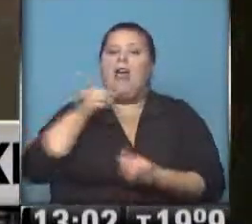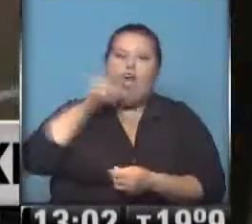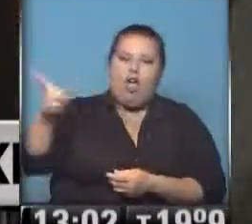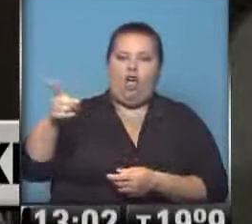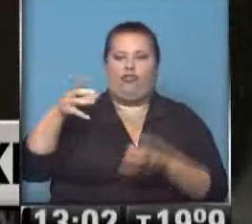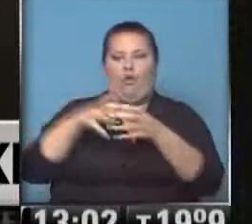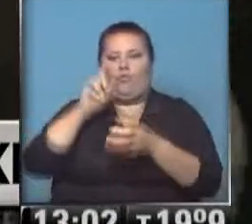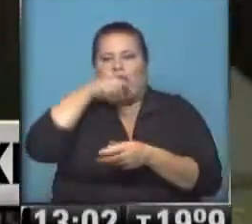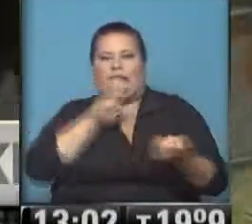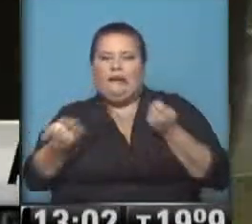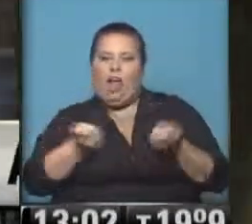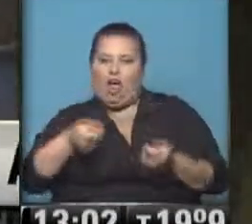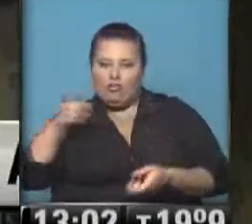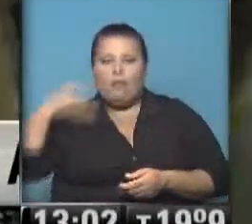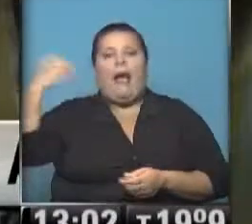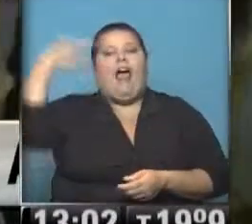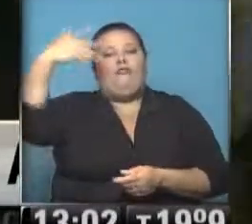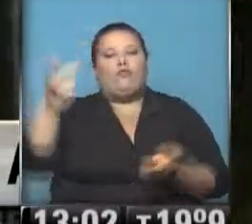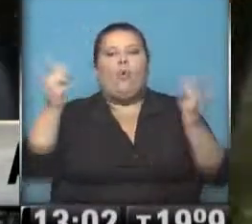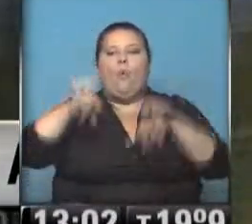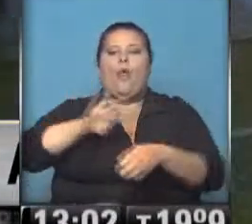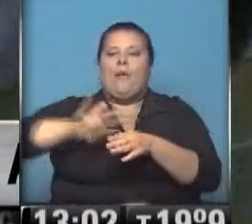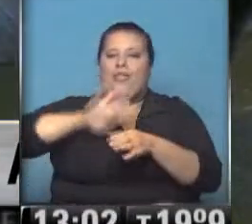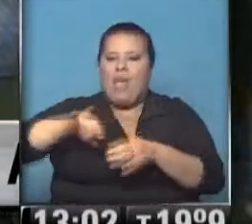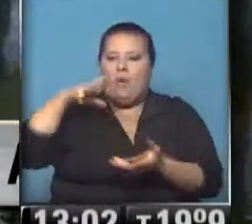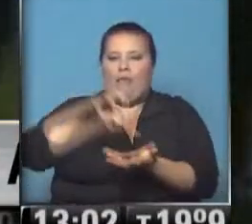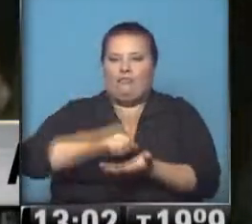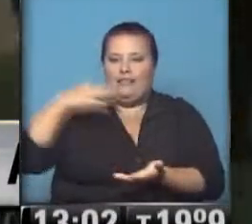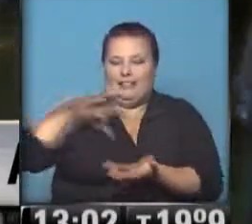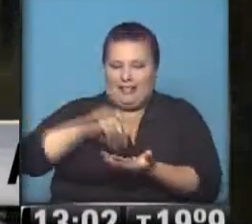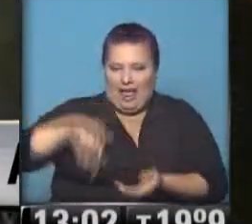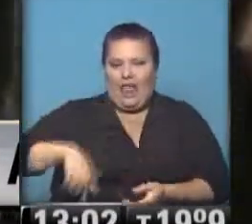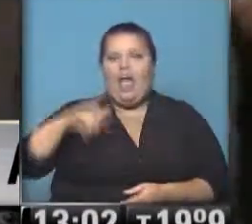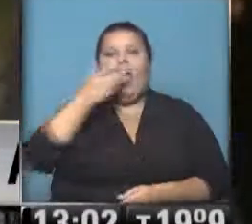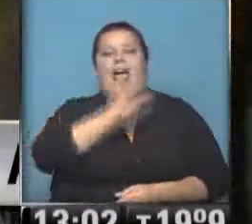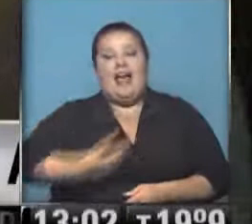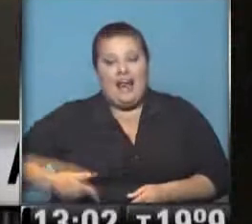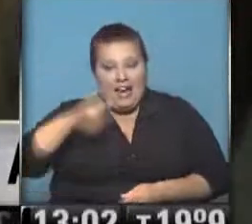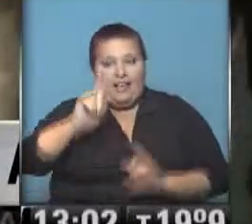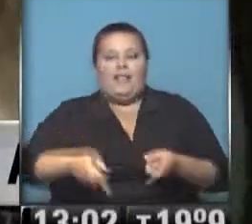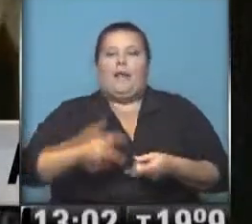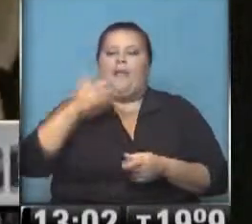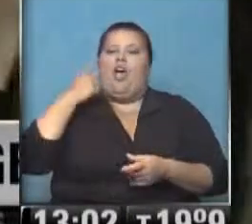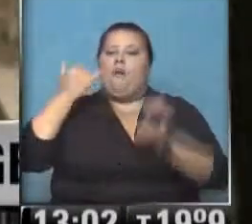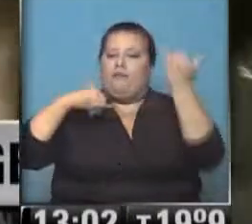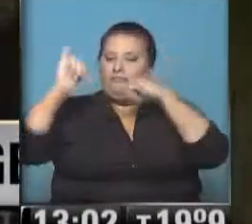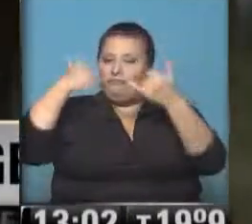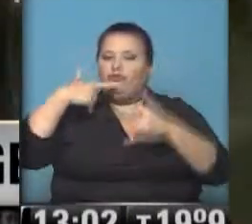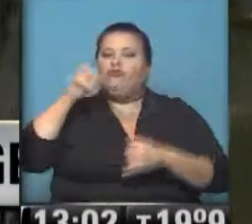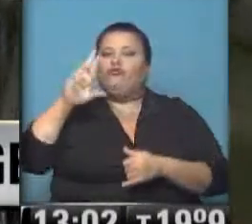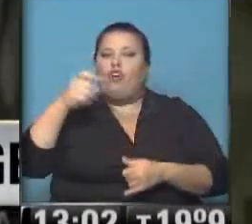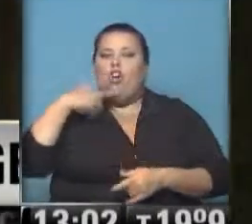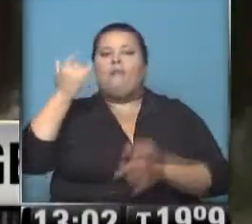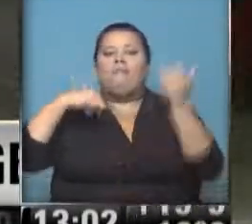el accionar especulativo en las futuras reestructuraciones de deuda soberana. La jefa de Estado se reúne además con el inversionista George Soros, accionista